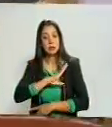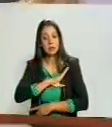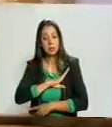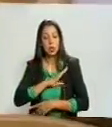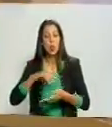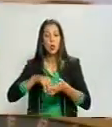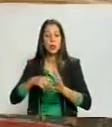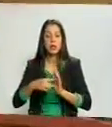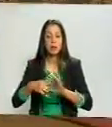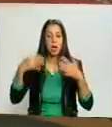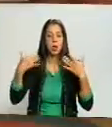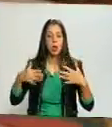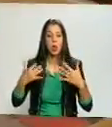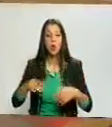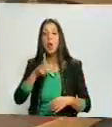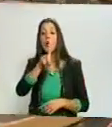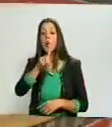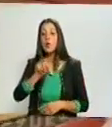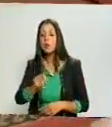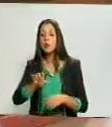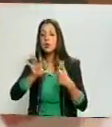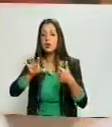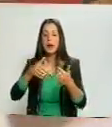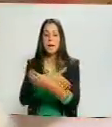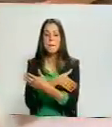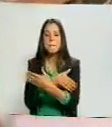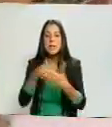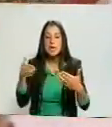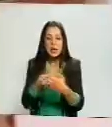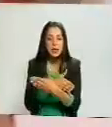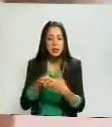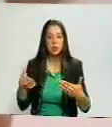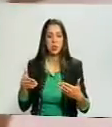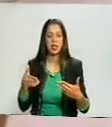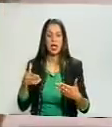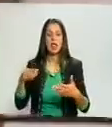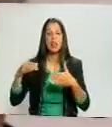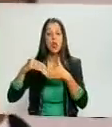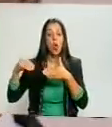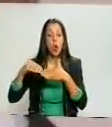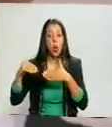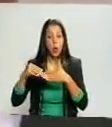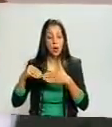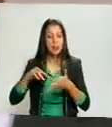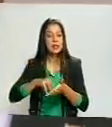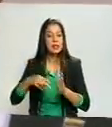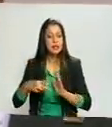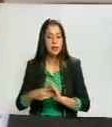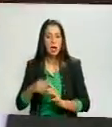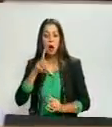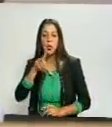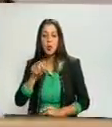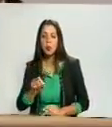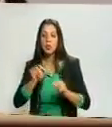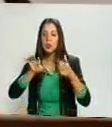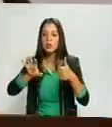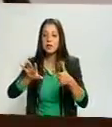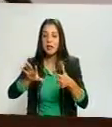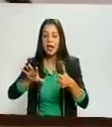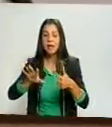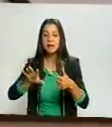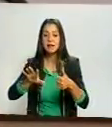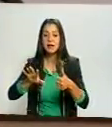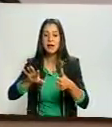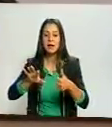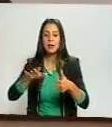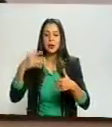es 1.6 billones de dólares, es decir, 1.6 por 10 a